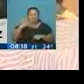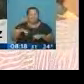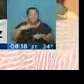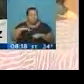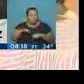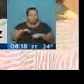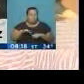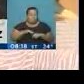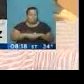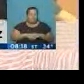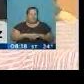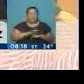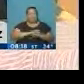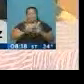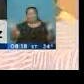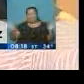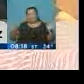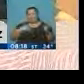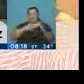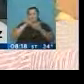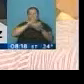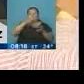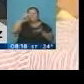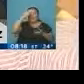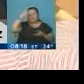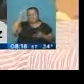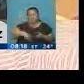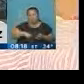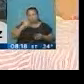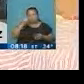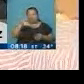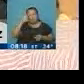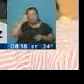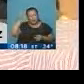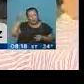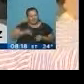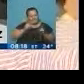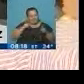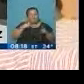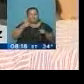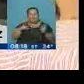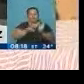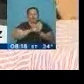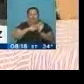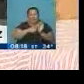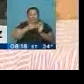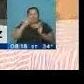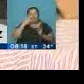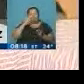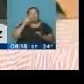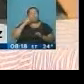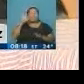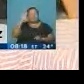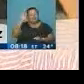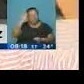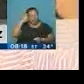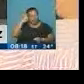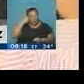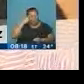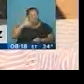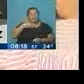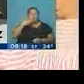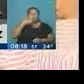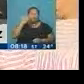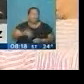se termine con la detracción del 15% y del 1,9, como dice el decreto 1399, y se